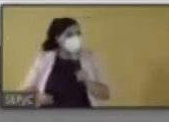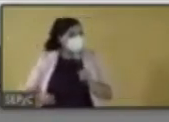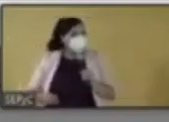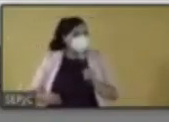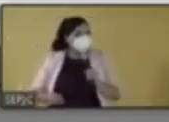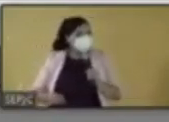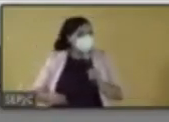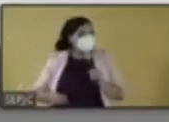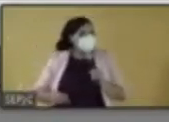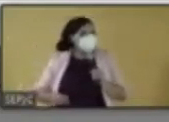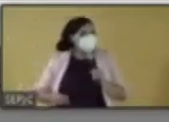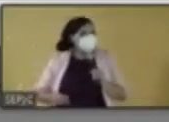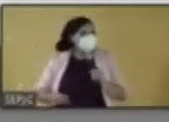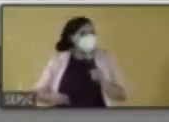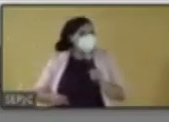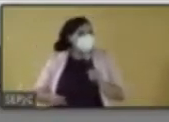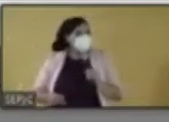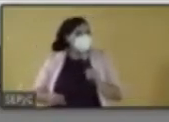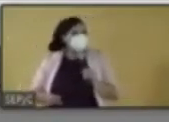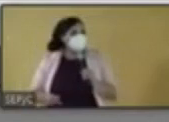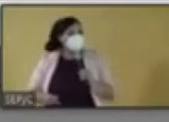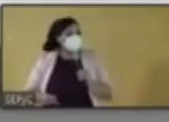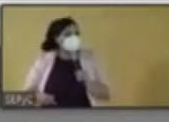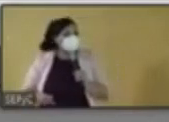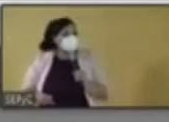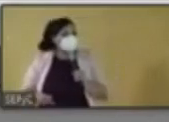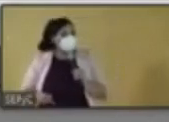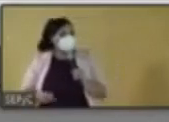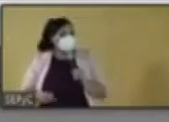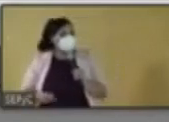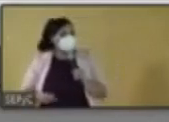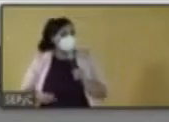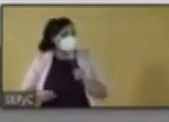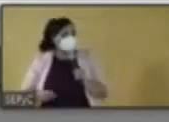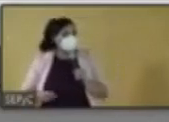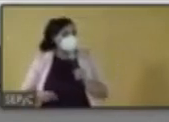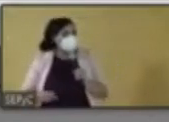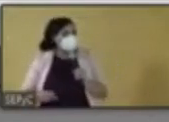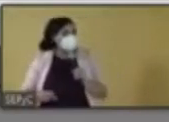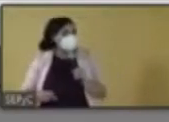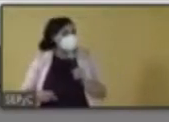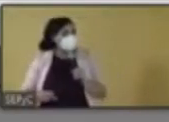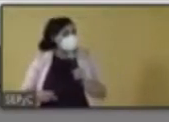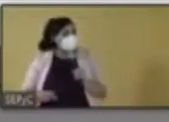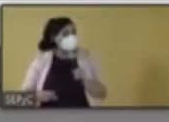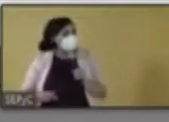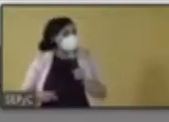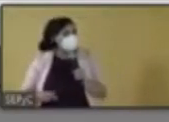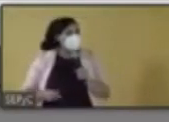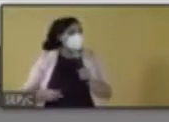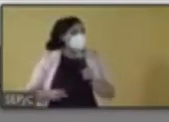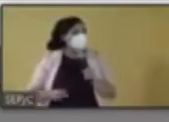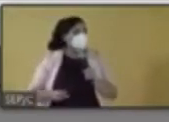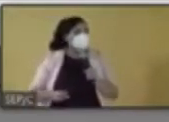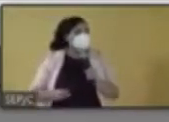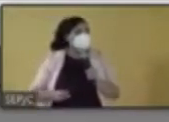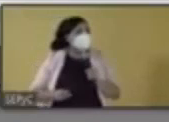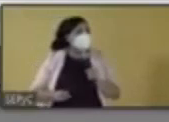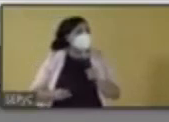aquel entonces y el sector al que pertenece. En este caso nos aparece esa pestaña debido a